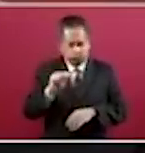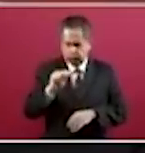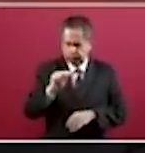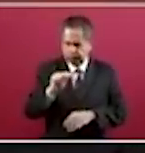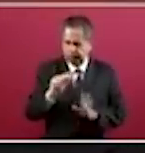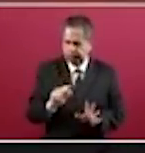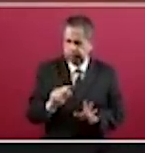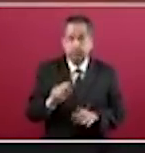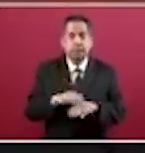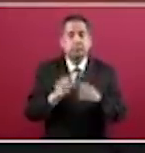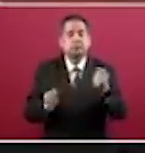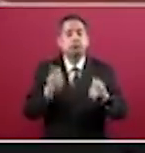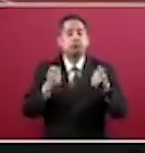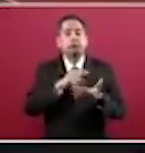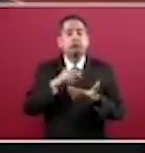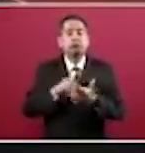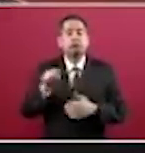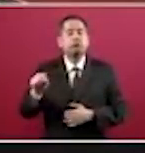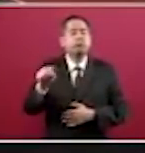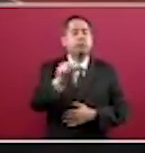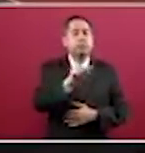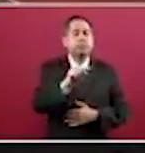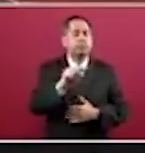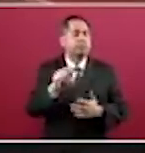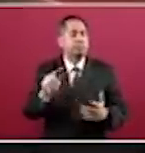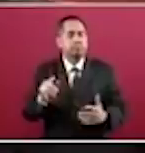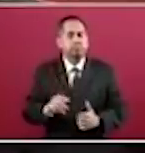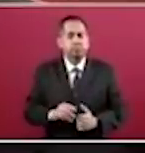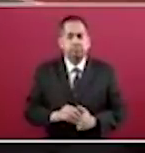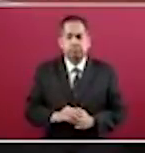porque en algunos lugares,